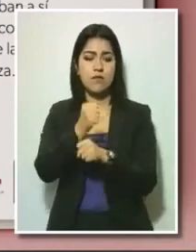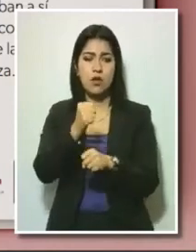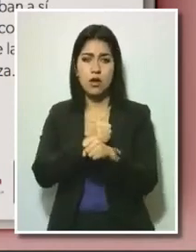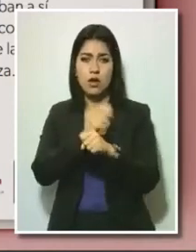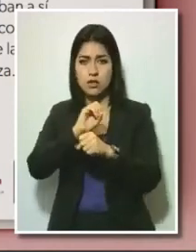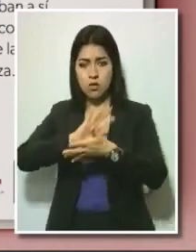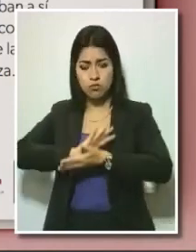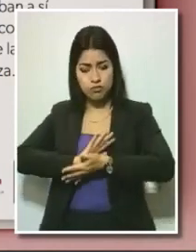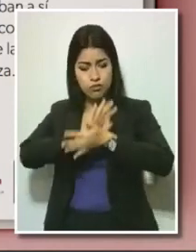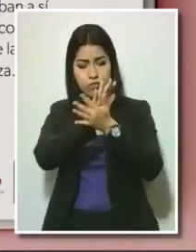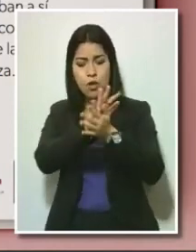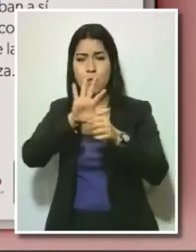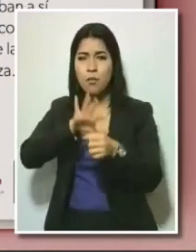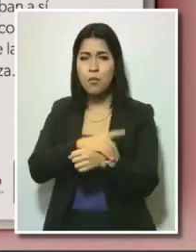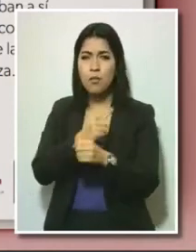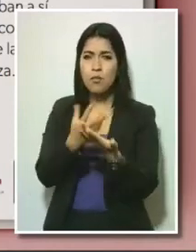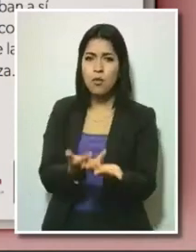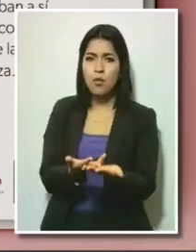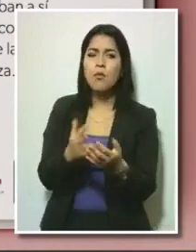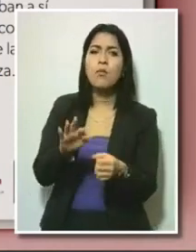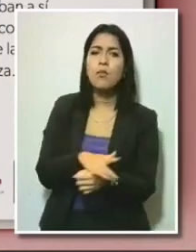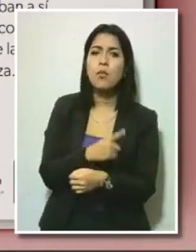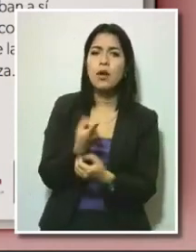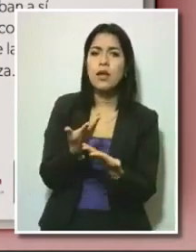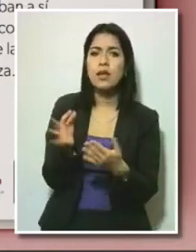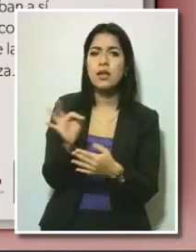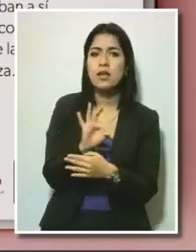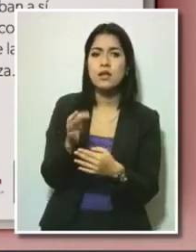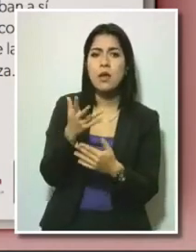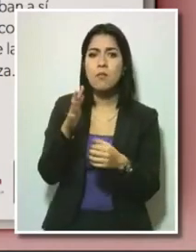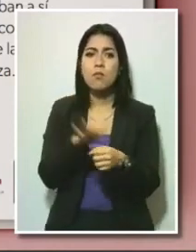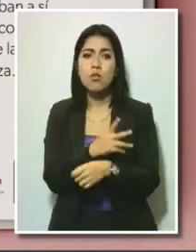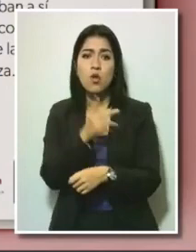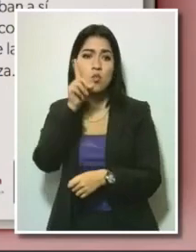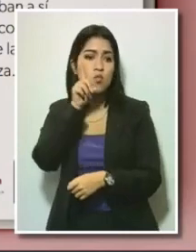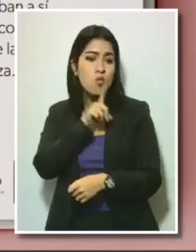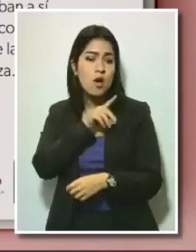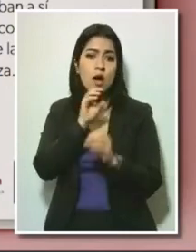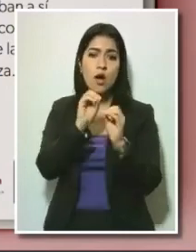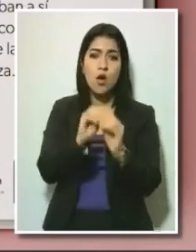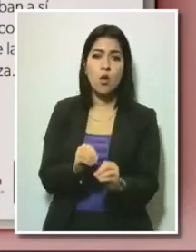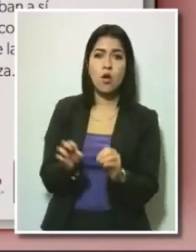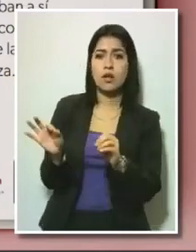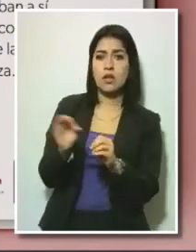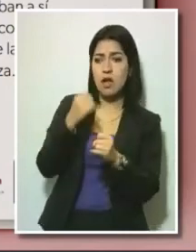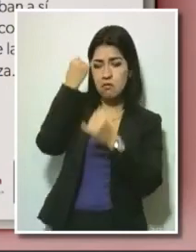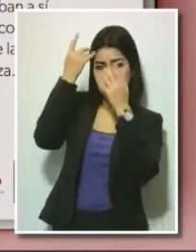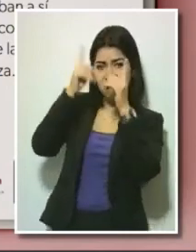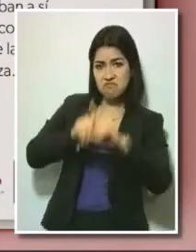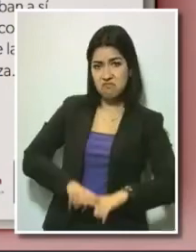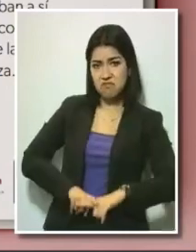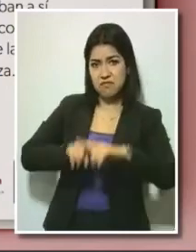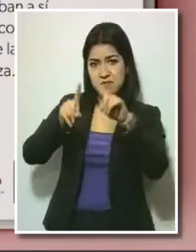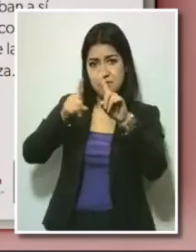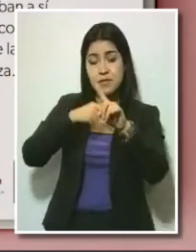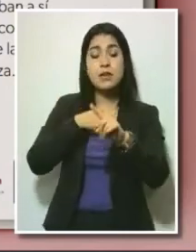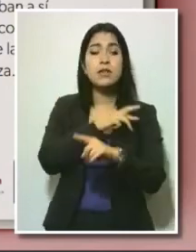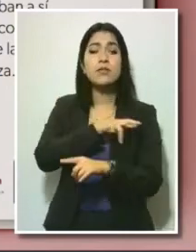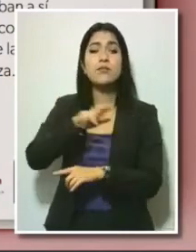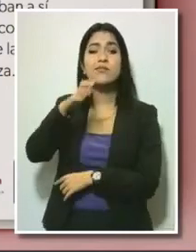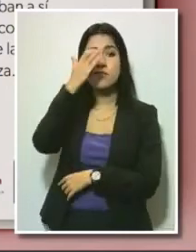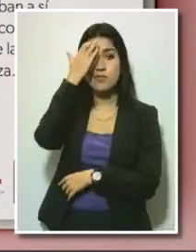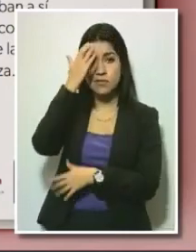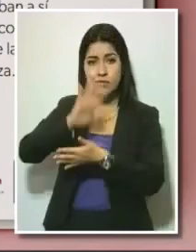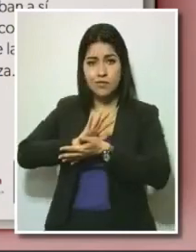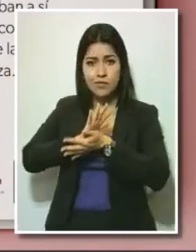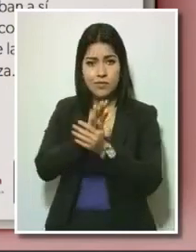sexo. Y también, ¿por qué no decirlo ahora que se ha activado la parte xenofóbica? Pensando y reconociendo que la discriminación